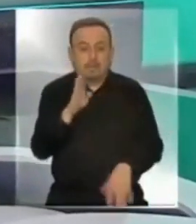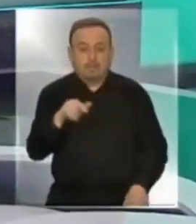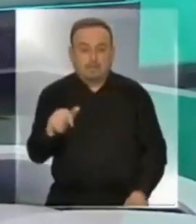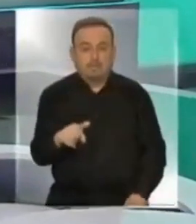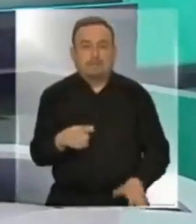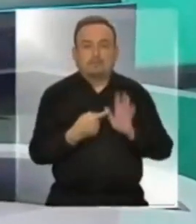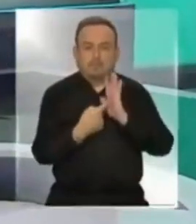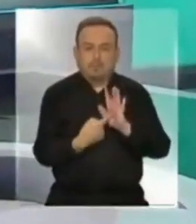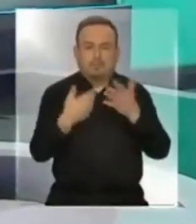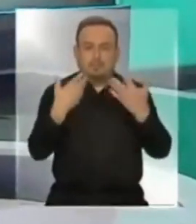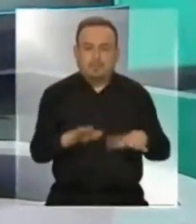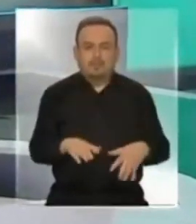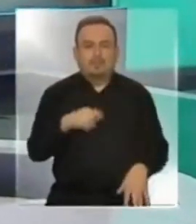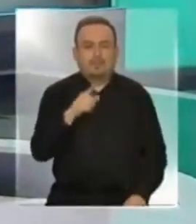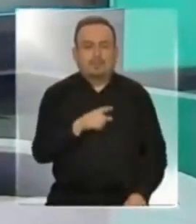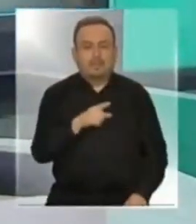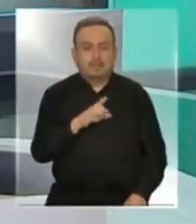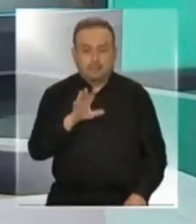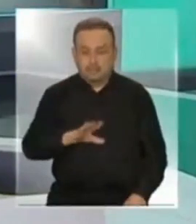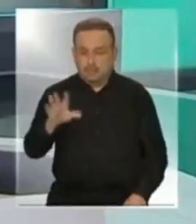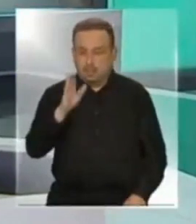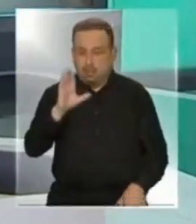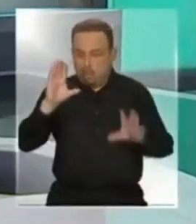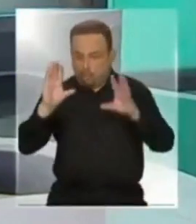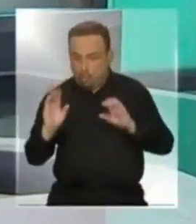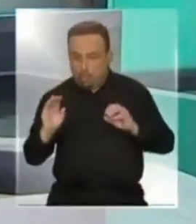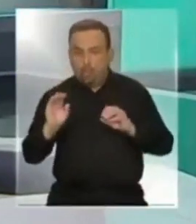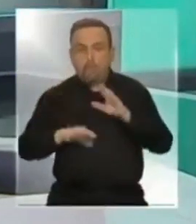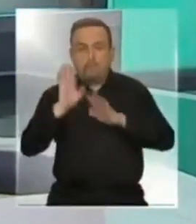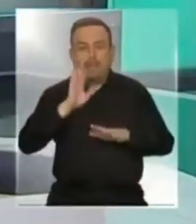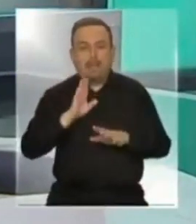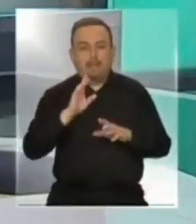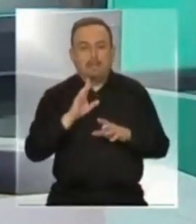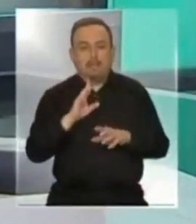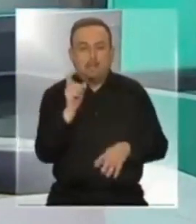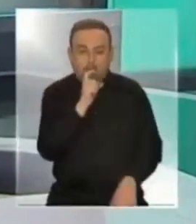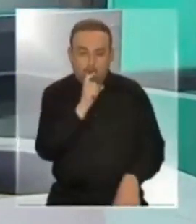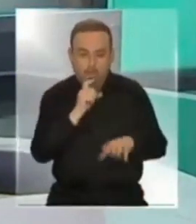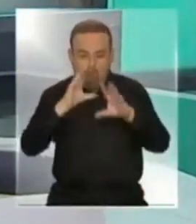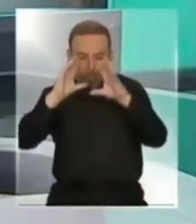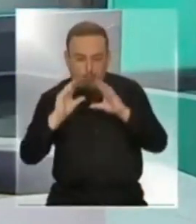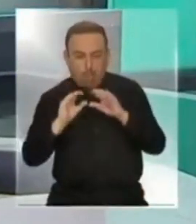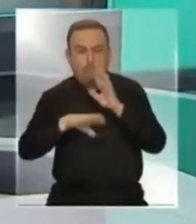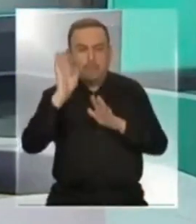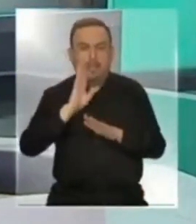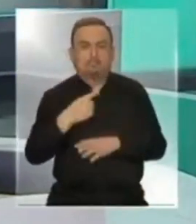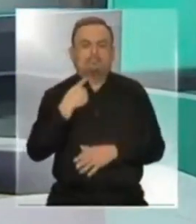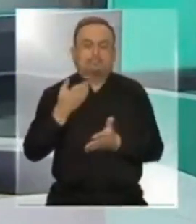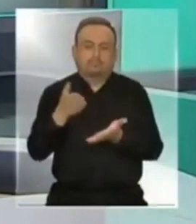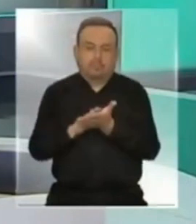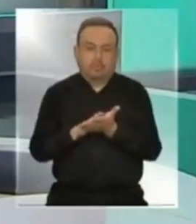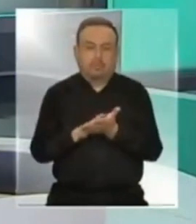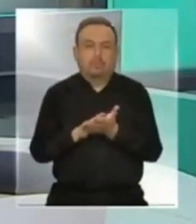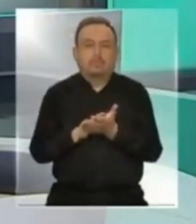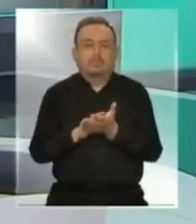situaciones totalmente distintas a lo planteado en Estados Unidos y en Europa, que tienen que ver con la parte de la